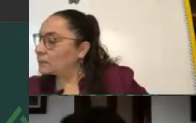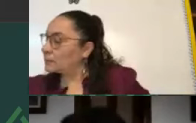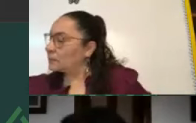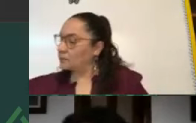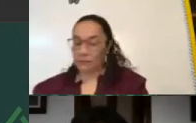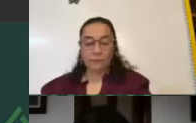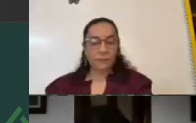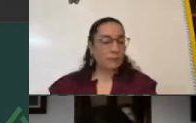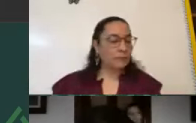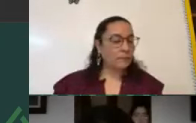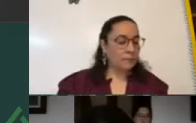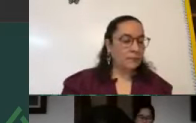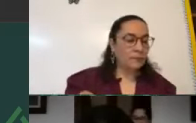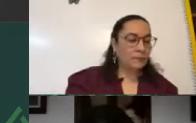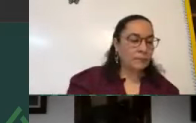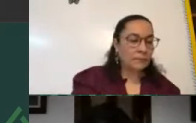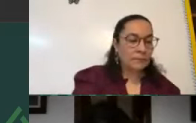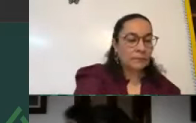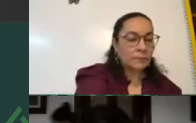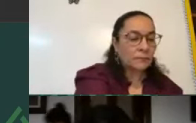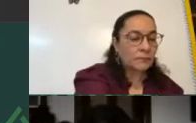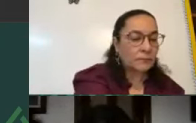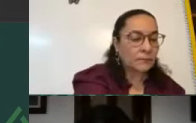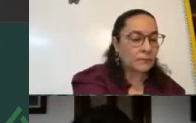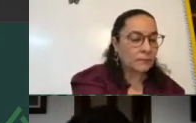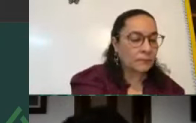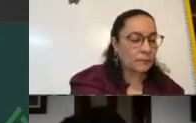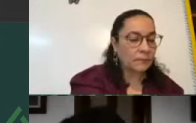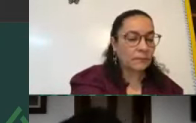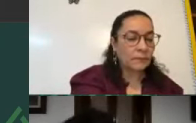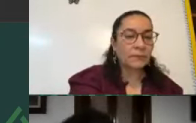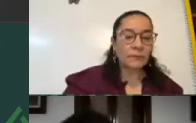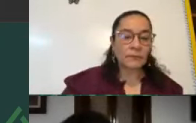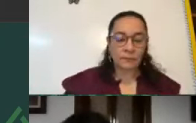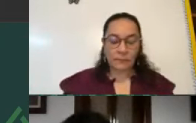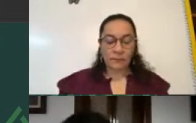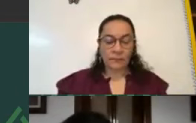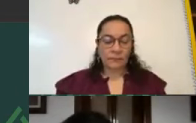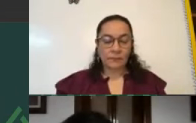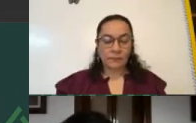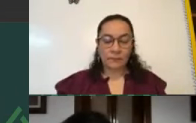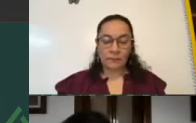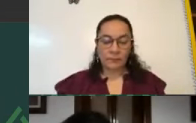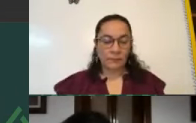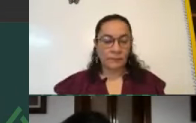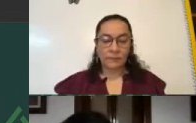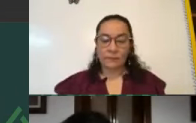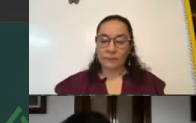los ingresos, utilidades, rendimientos o riqueza, atendiendo a la capacidad económica